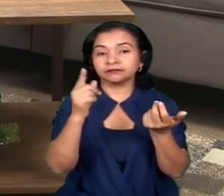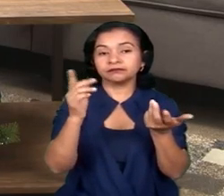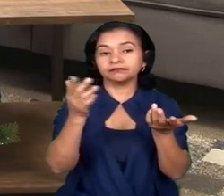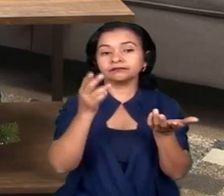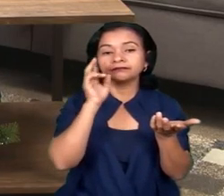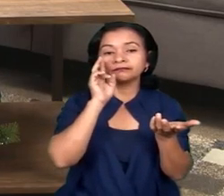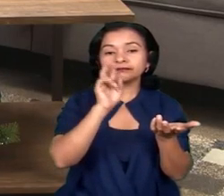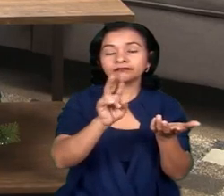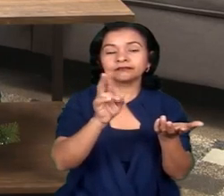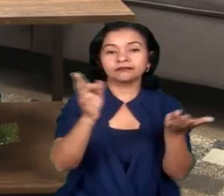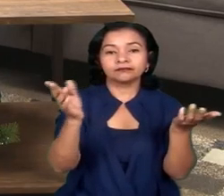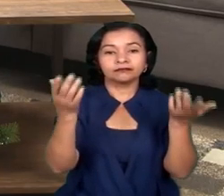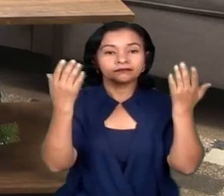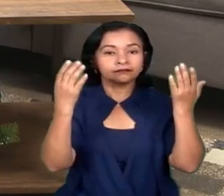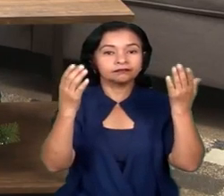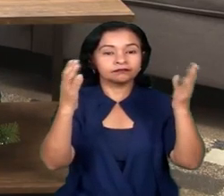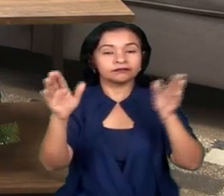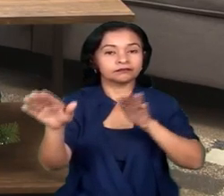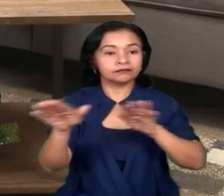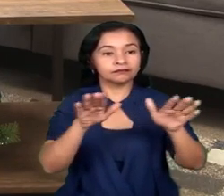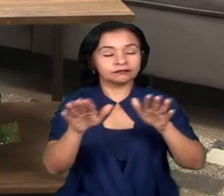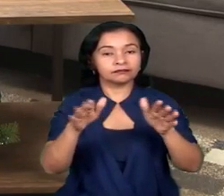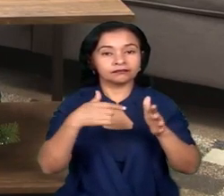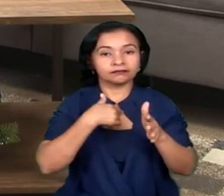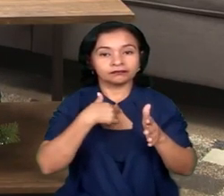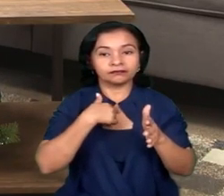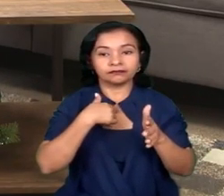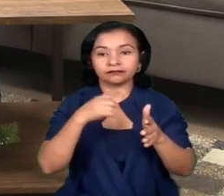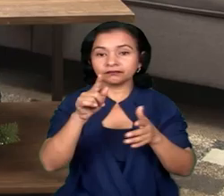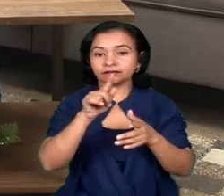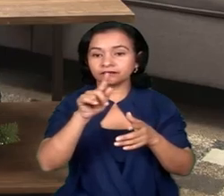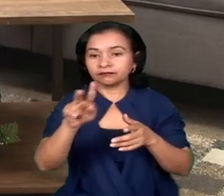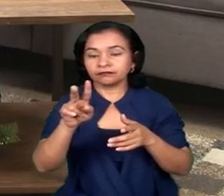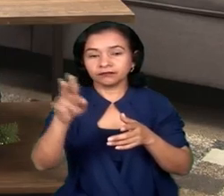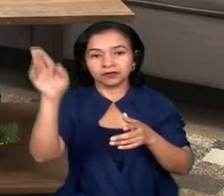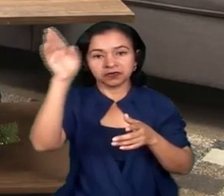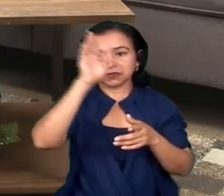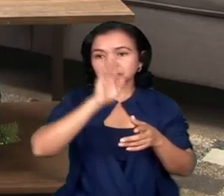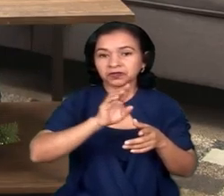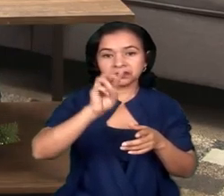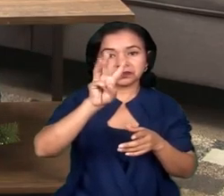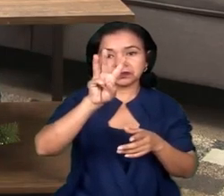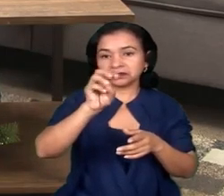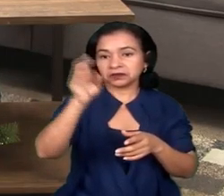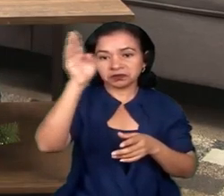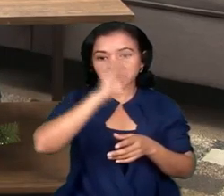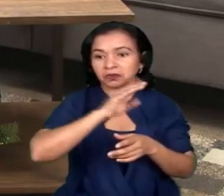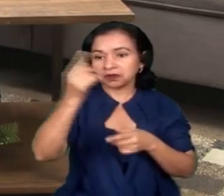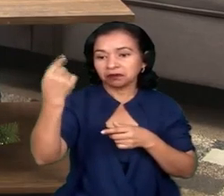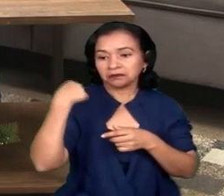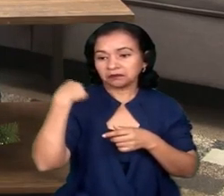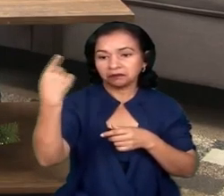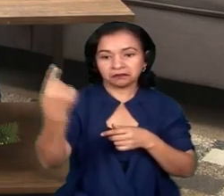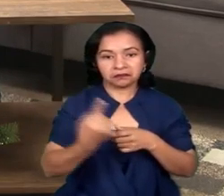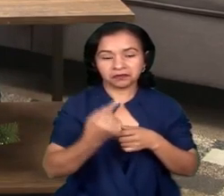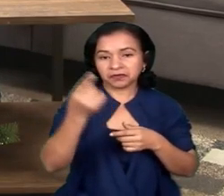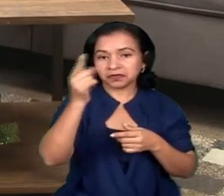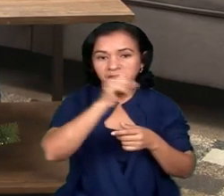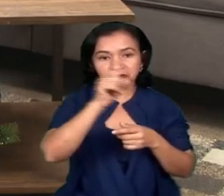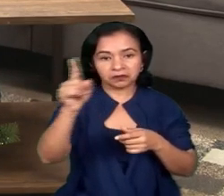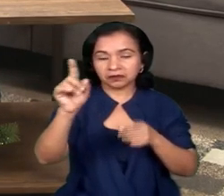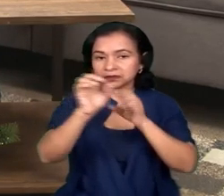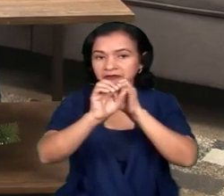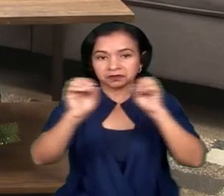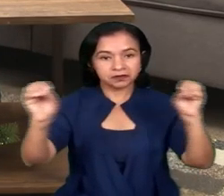a ver. Pues estas cosas no pasaban, que yo tuviera un medio de comunicación, jamás, hace 30 años eso no pasaba, hace 11 años no